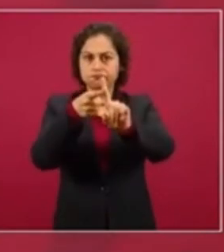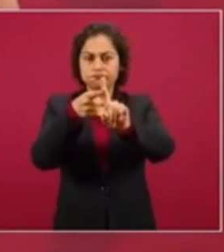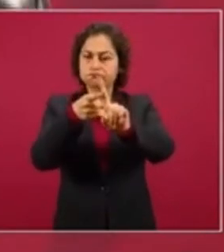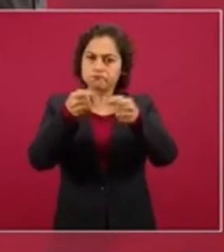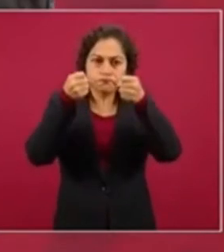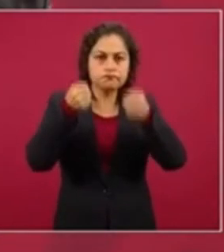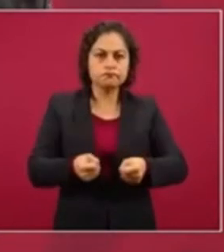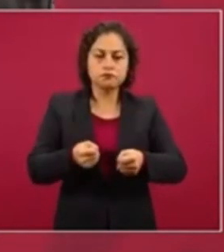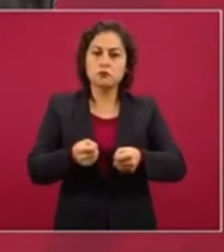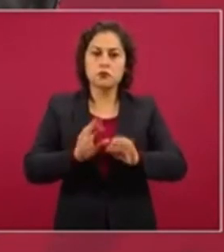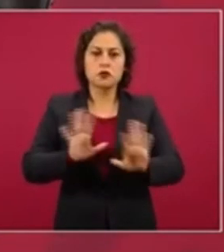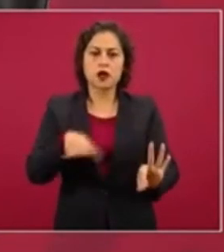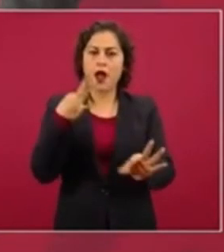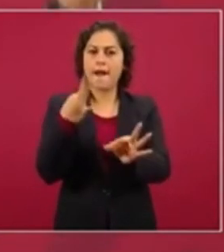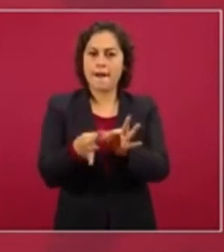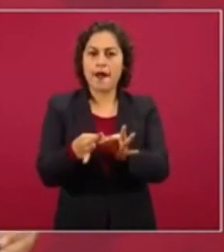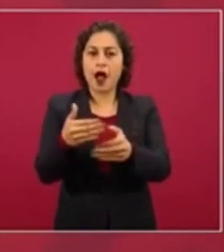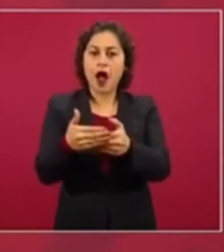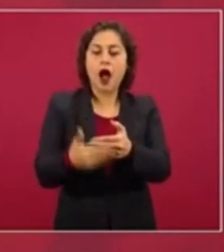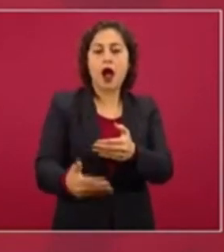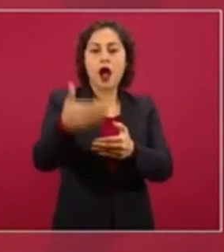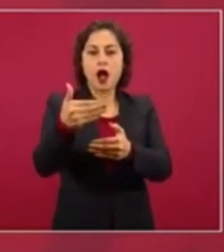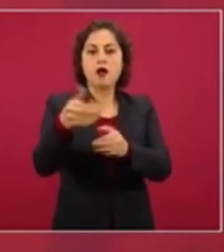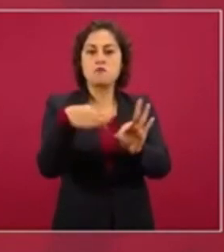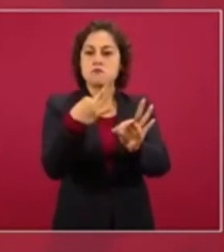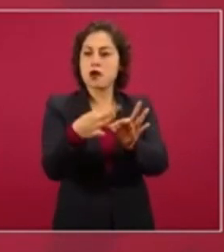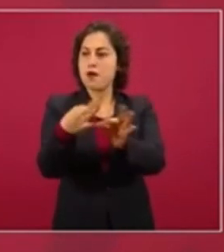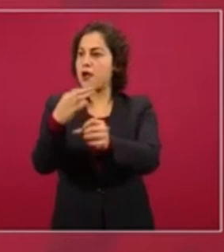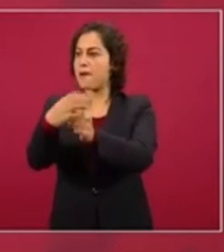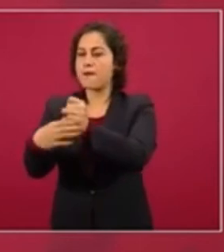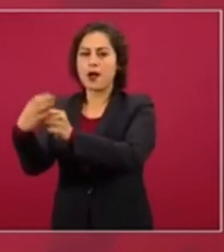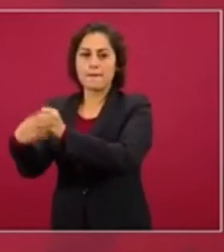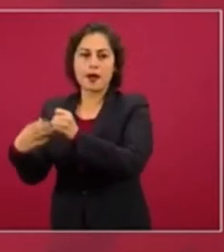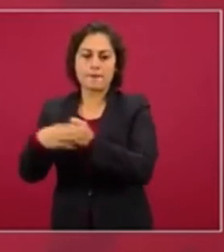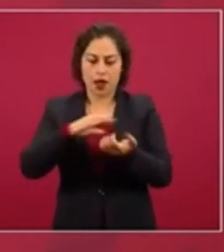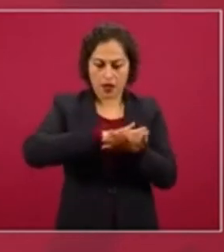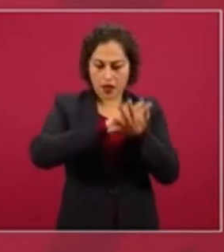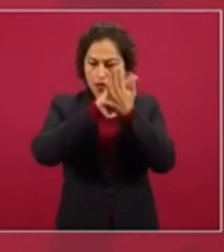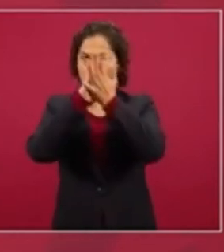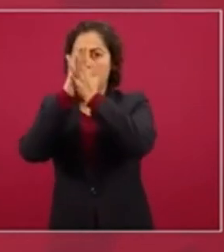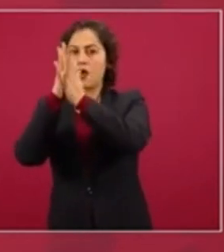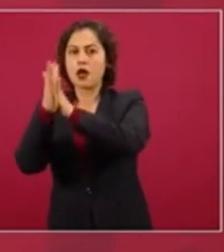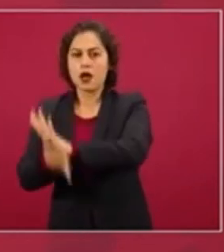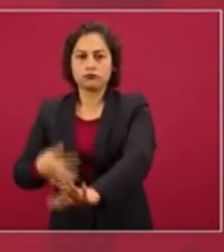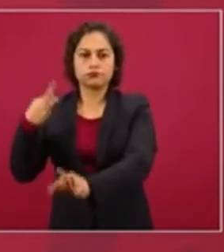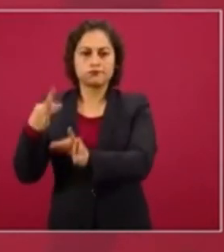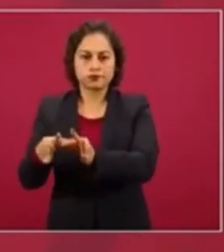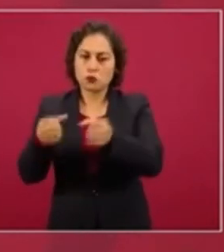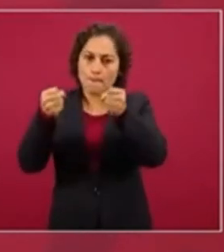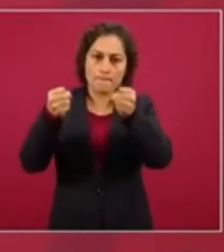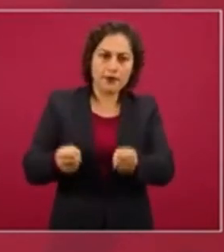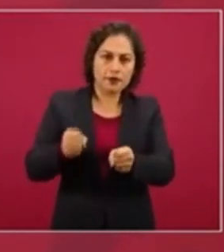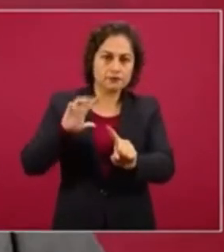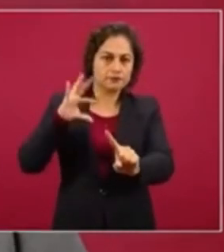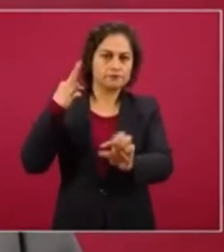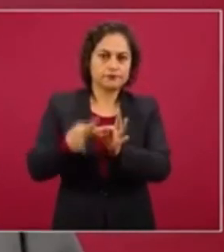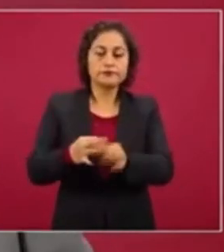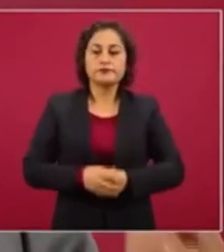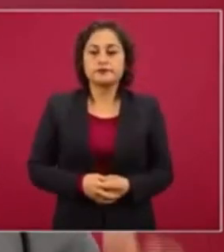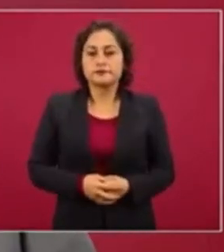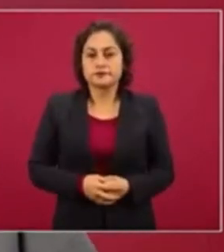lo que viene es la edificación, terminar la obra de transformación, consolidarla,